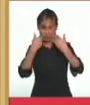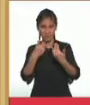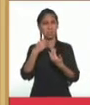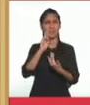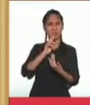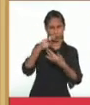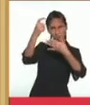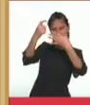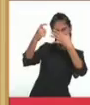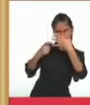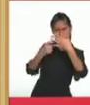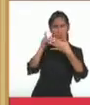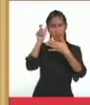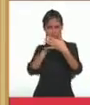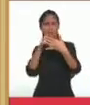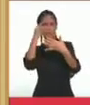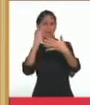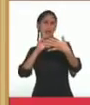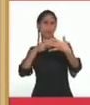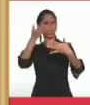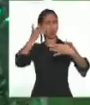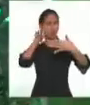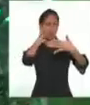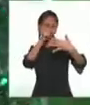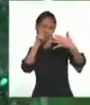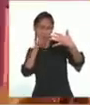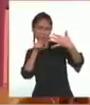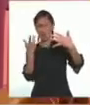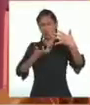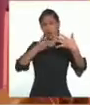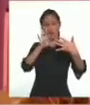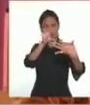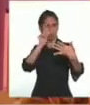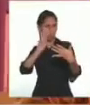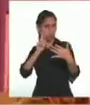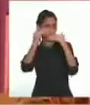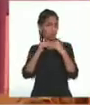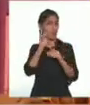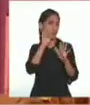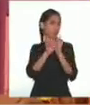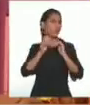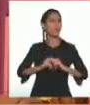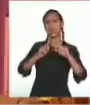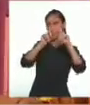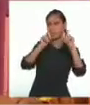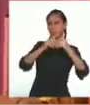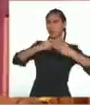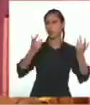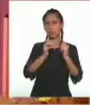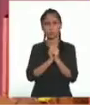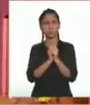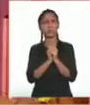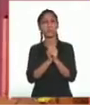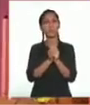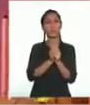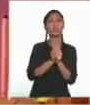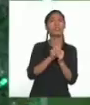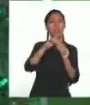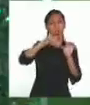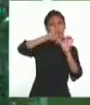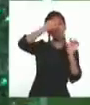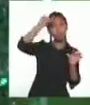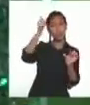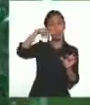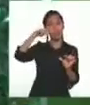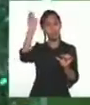respuestas y el participante debe elegir una de ellas. ¿Se les ocurre algún ejemplo? La pregunta podría ser algo como: ¿en dónde se usan los andenes?